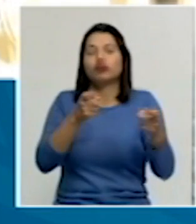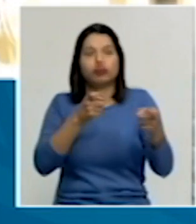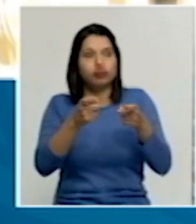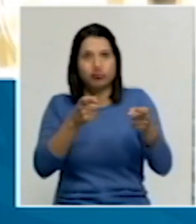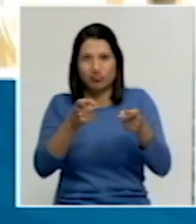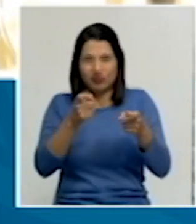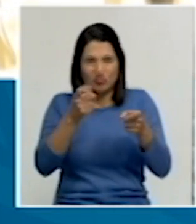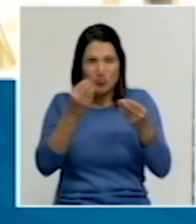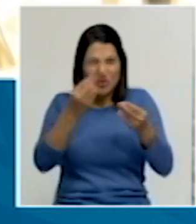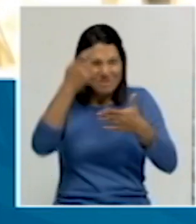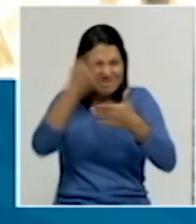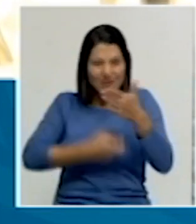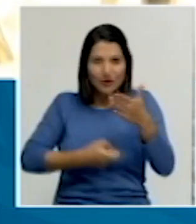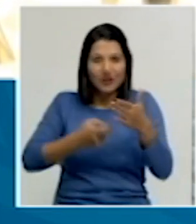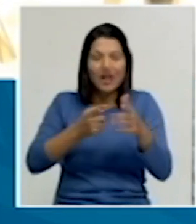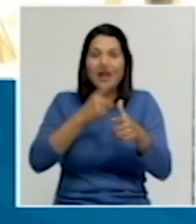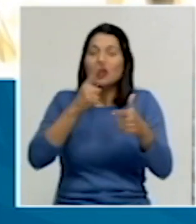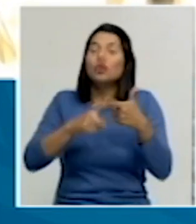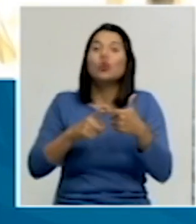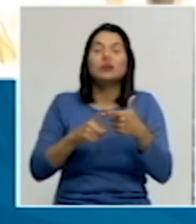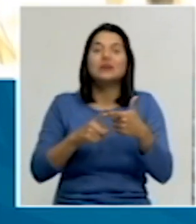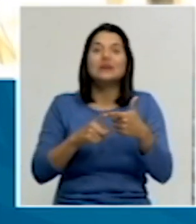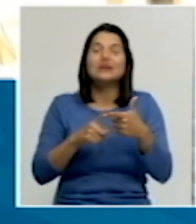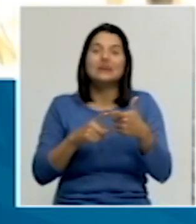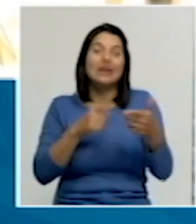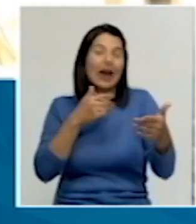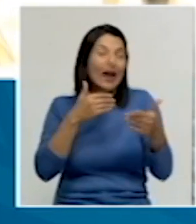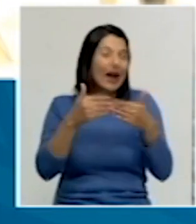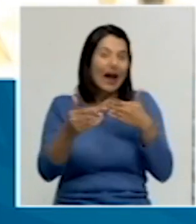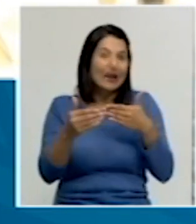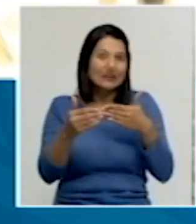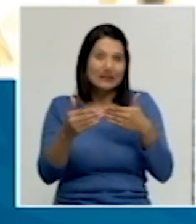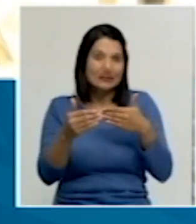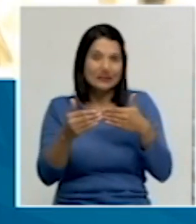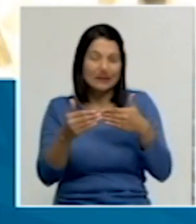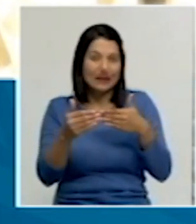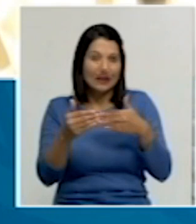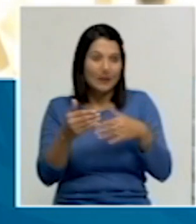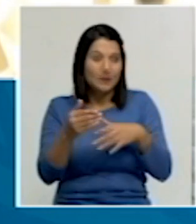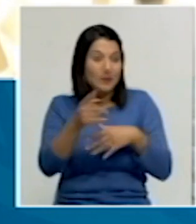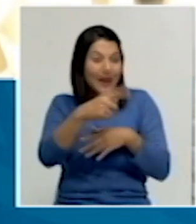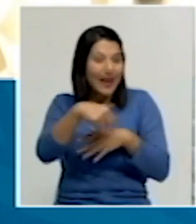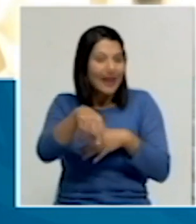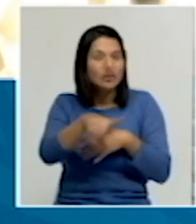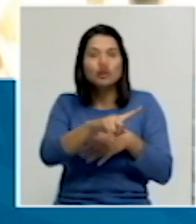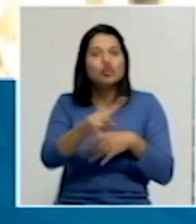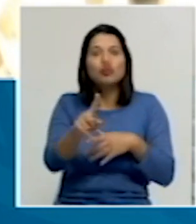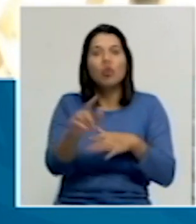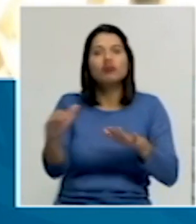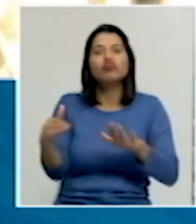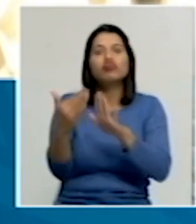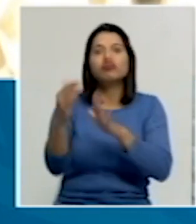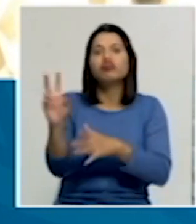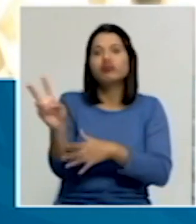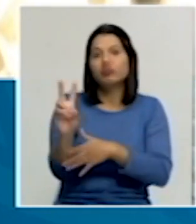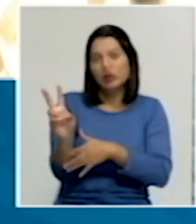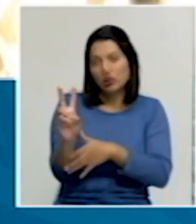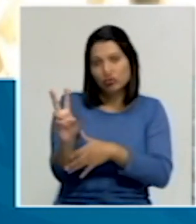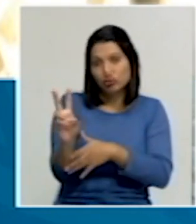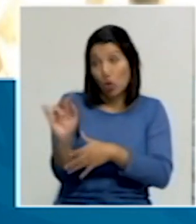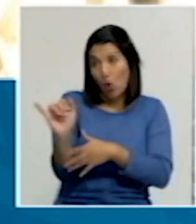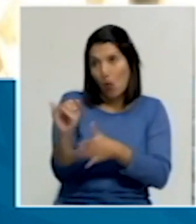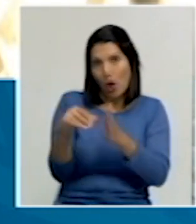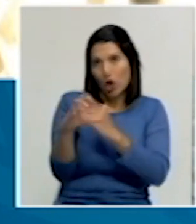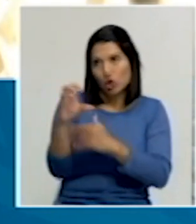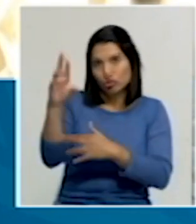que casi que no hubo exposición a los virus de forma natural, como lo hemos tenido en Costa Rica